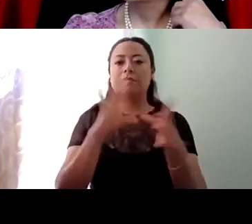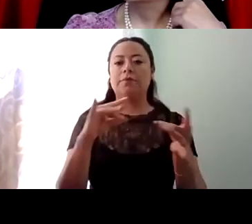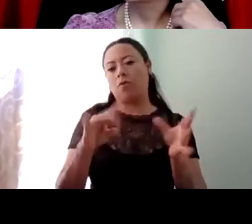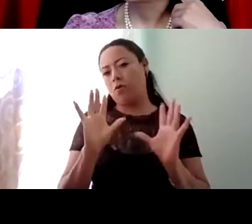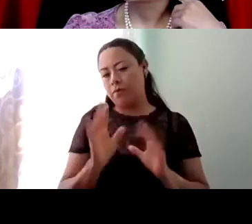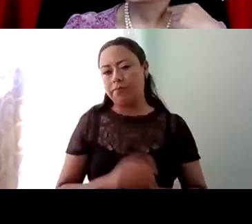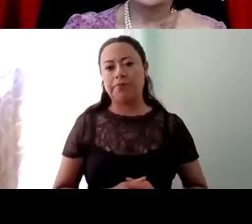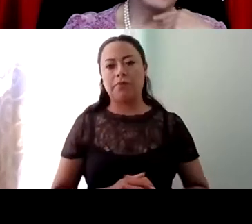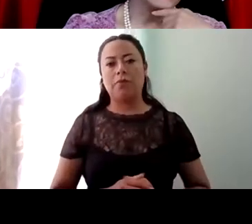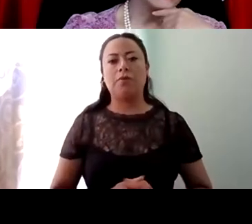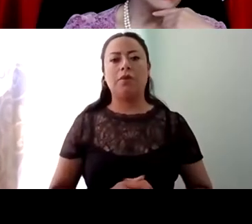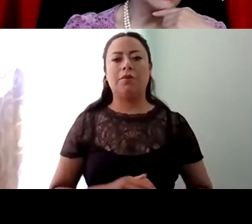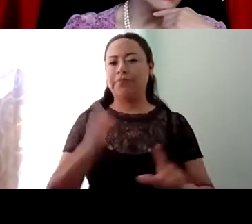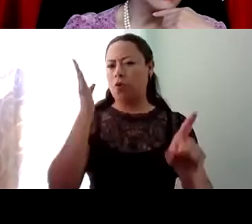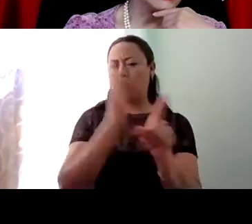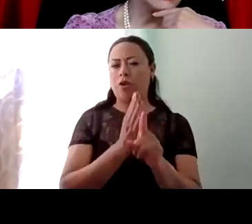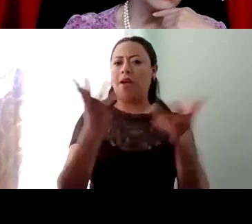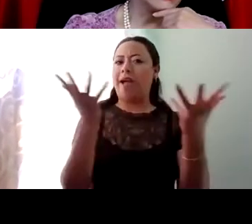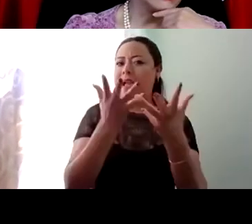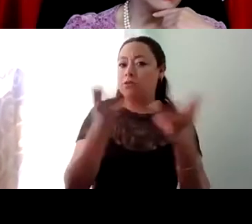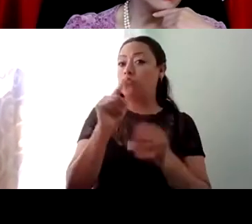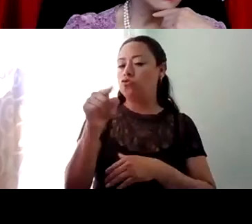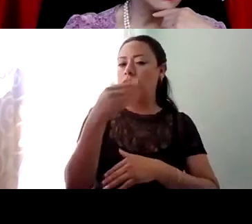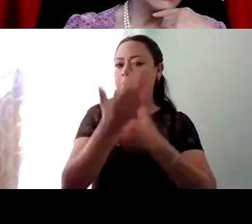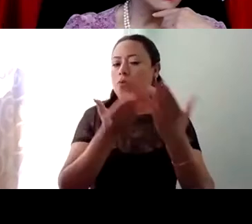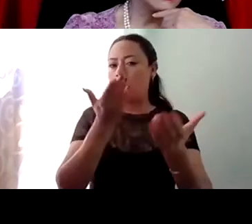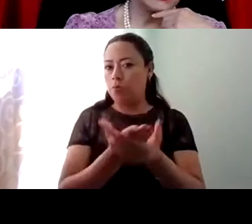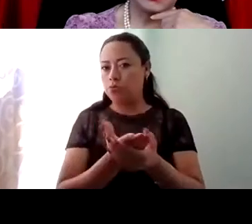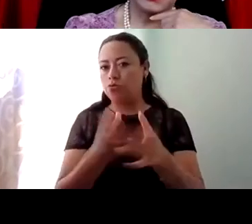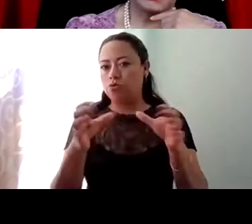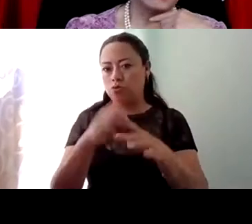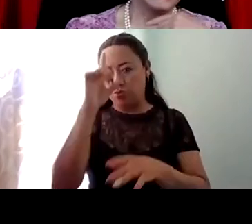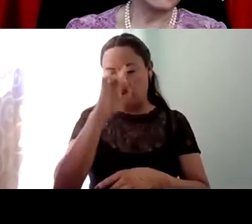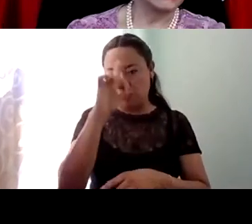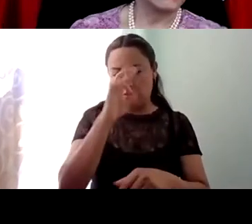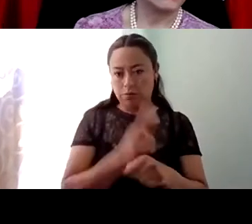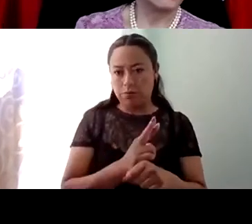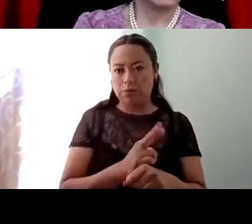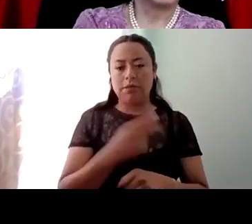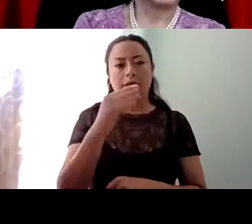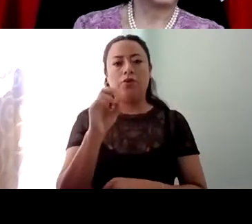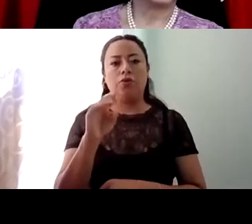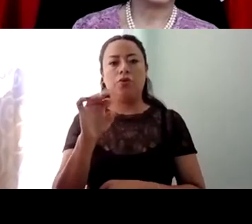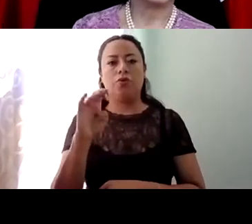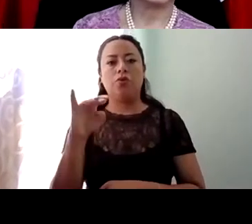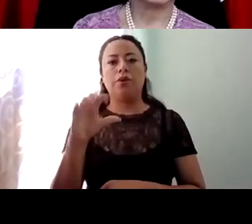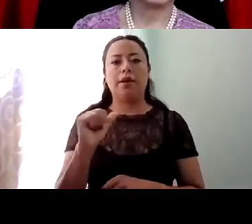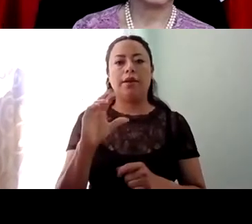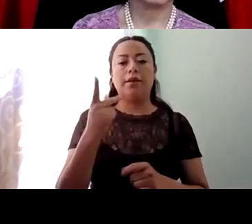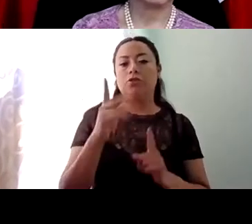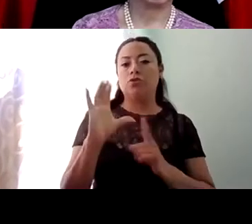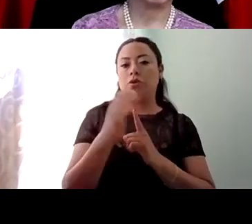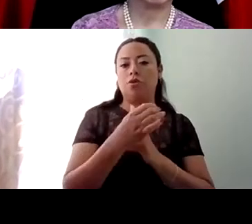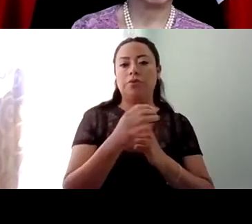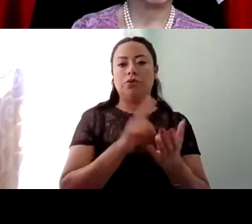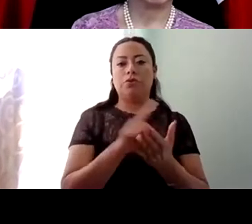algo muy concreto, las acciones que usted propuso como consejera honoraria de la Comisión de los Derechos Humanos para una